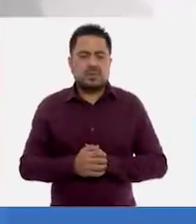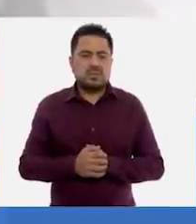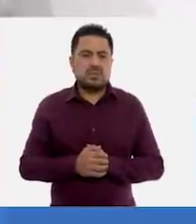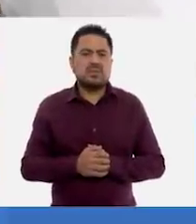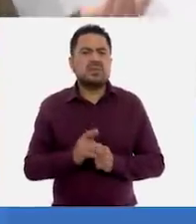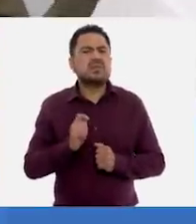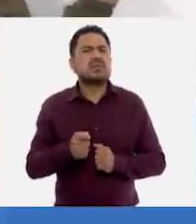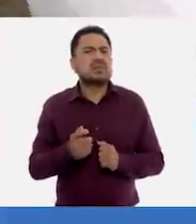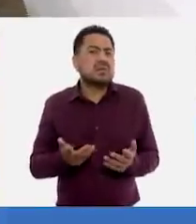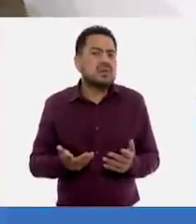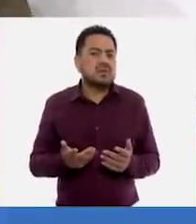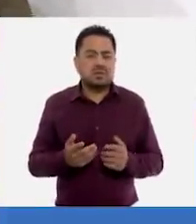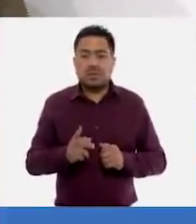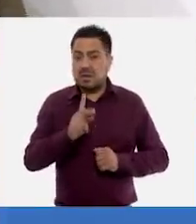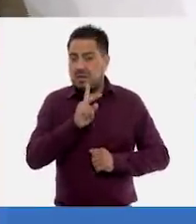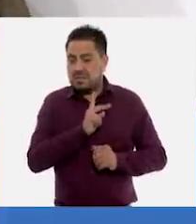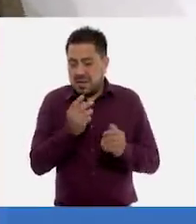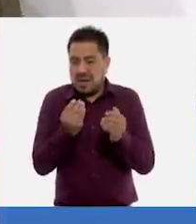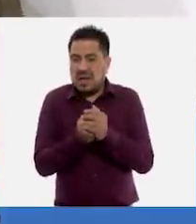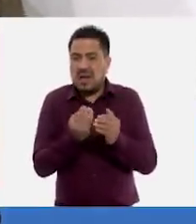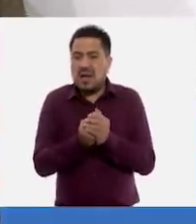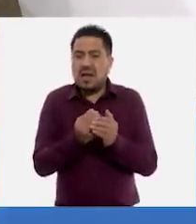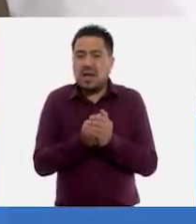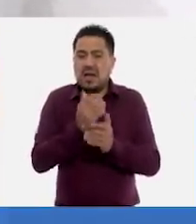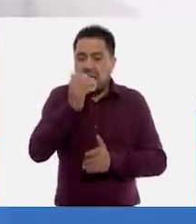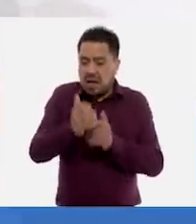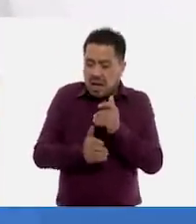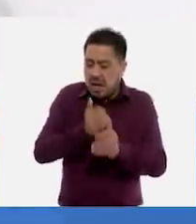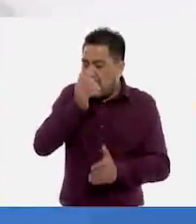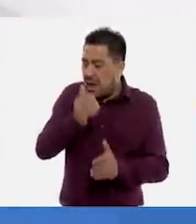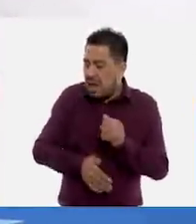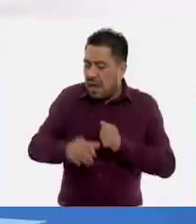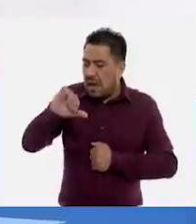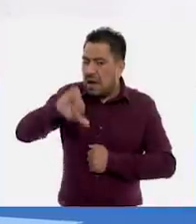maestra? Nuestra clase ha llegado al final.